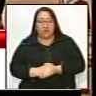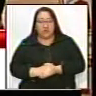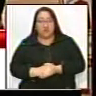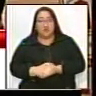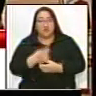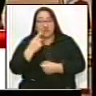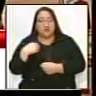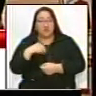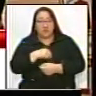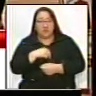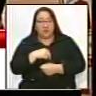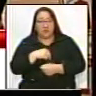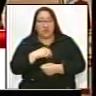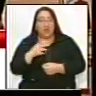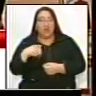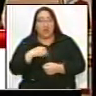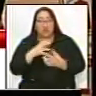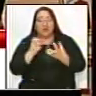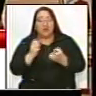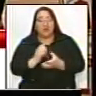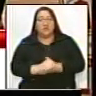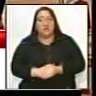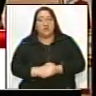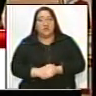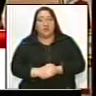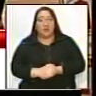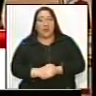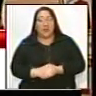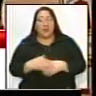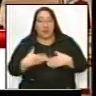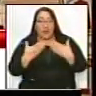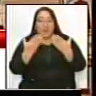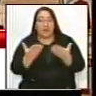nosotros. Lo que nosotros queremos es, yo le voy a dejar,